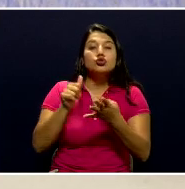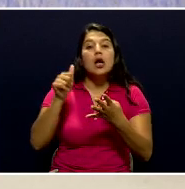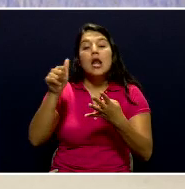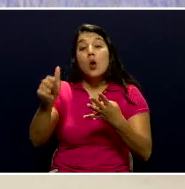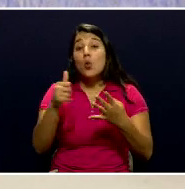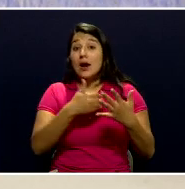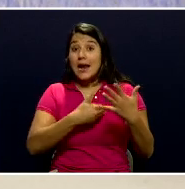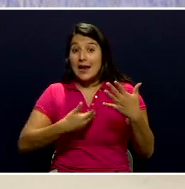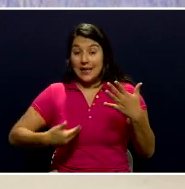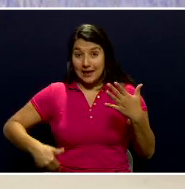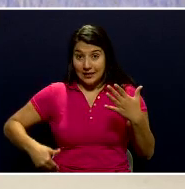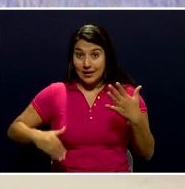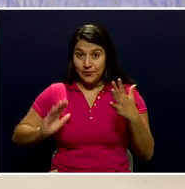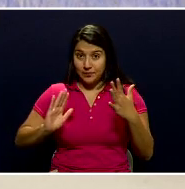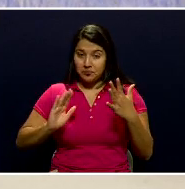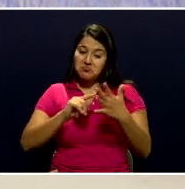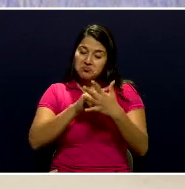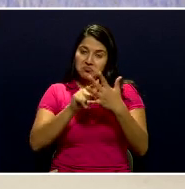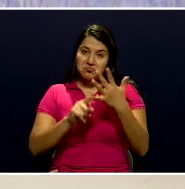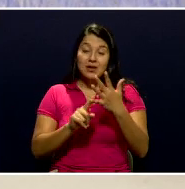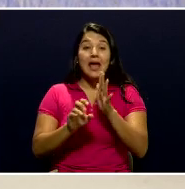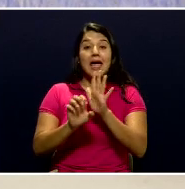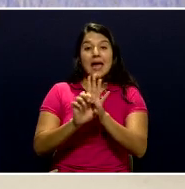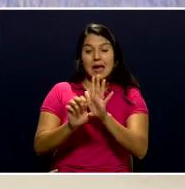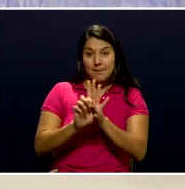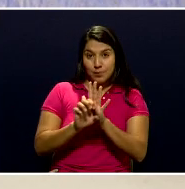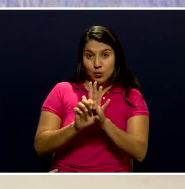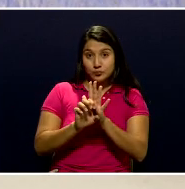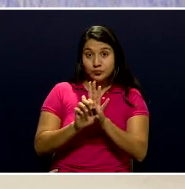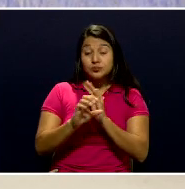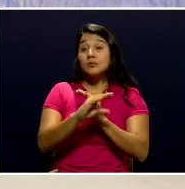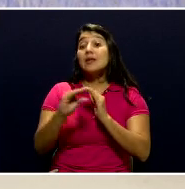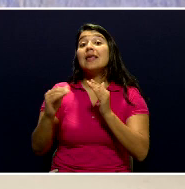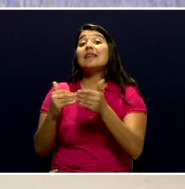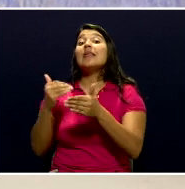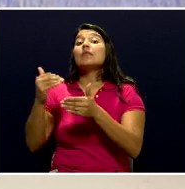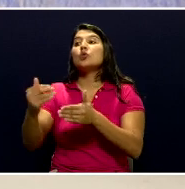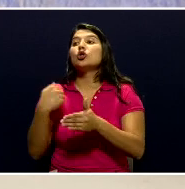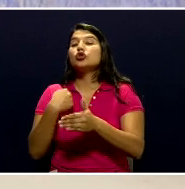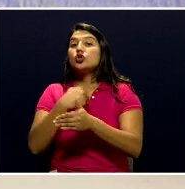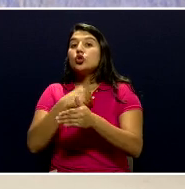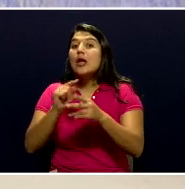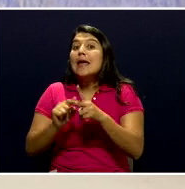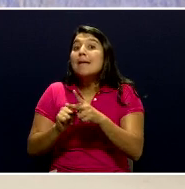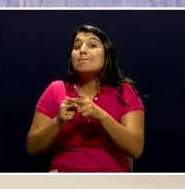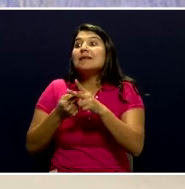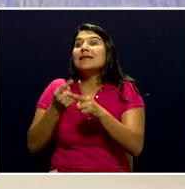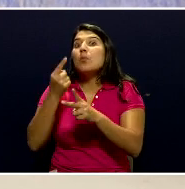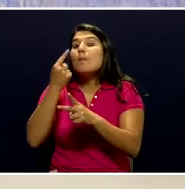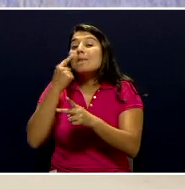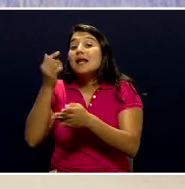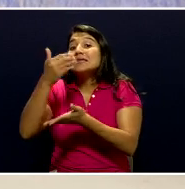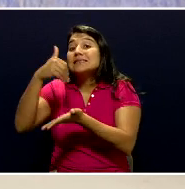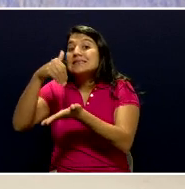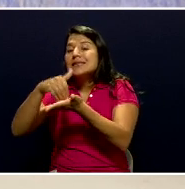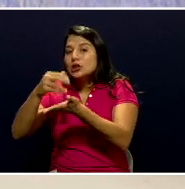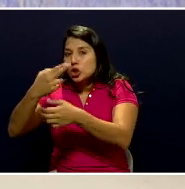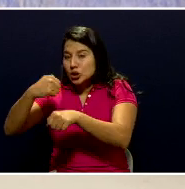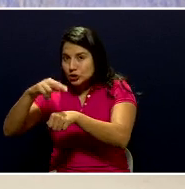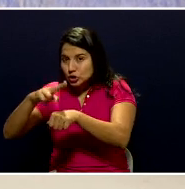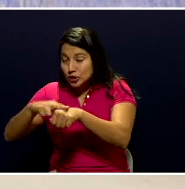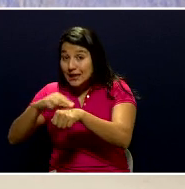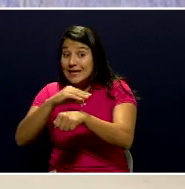Heredia, por decir algunas. Y luego empezamos a ver, esto es en los centros fundacionales, y luego empezamos a